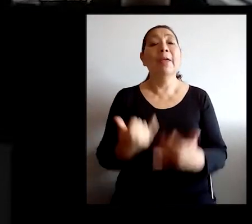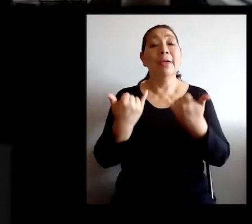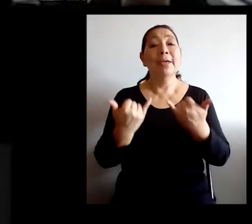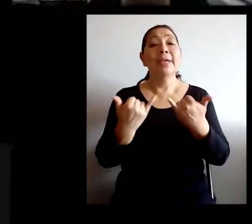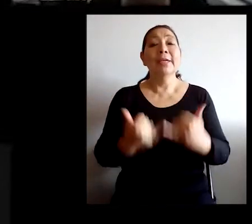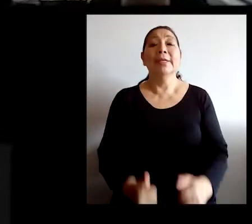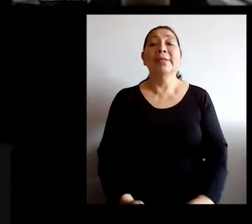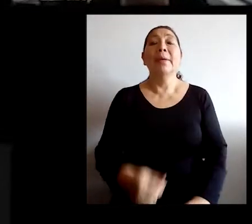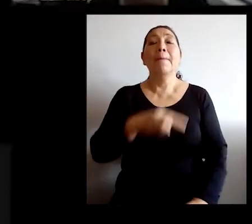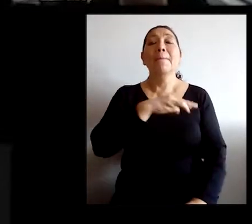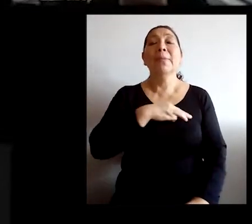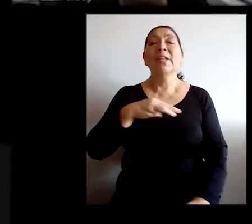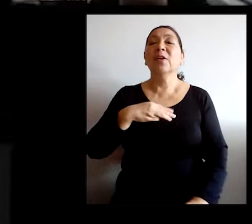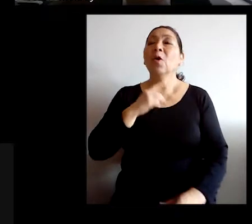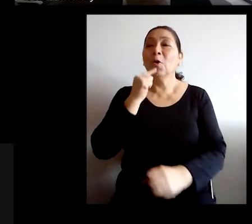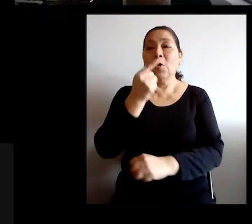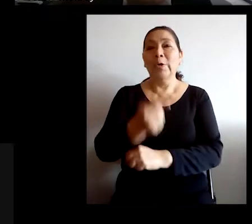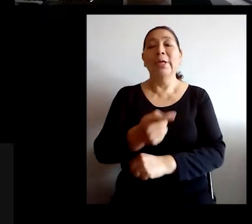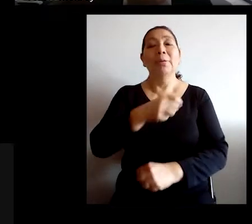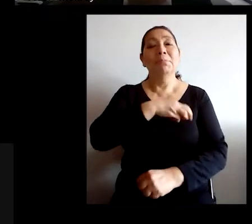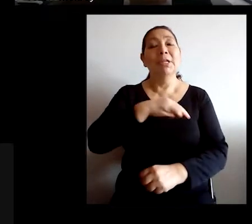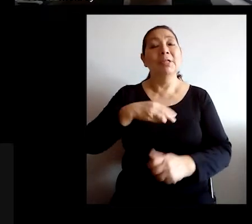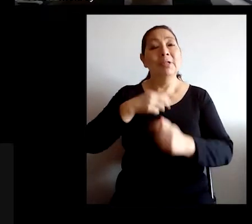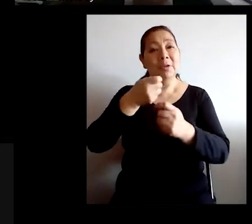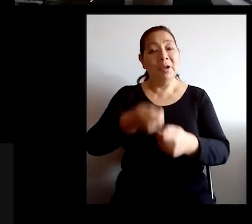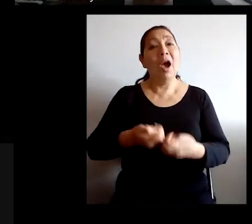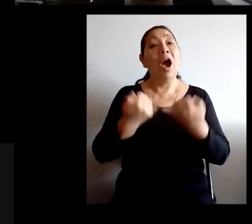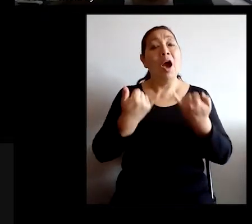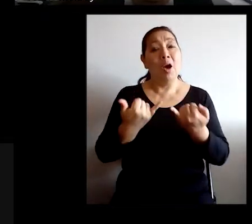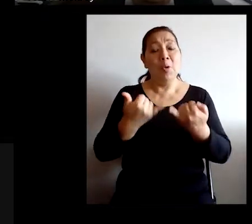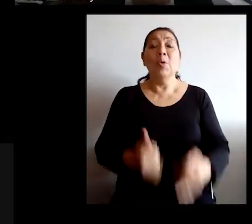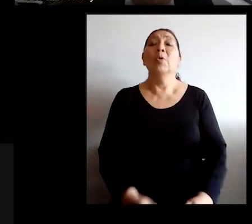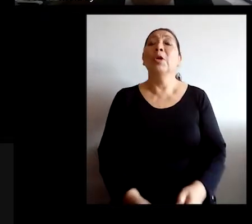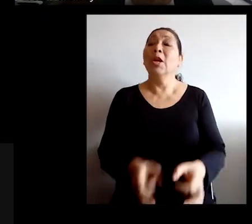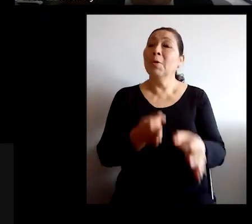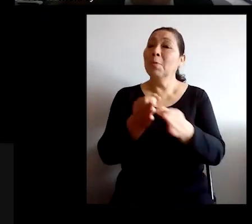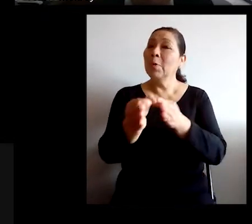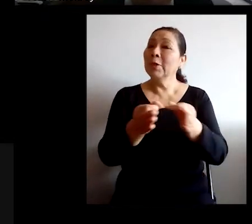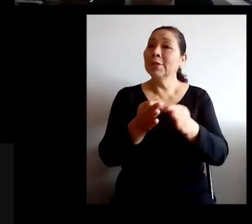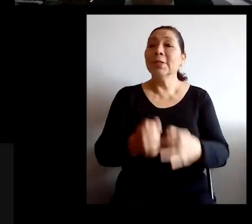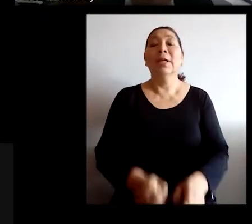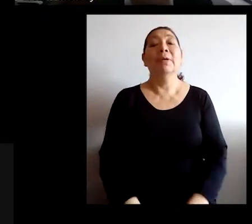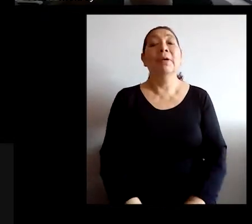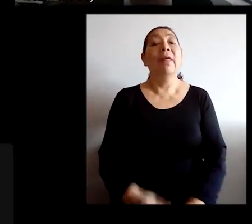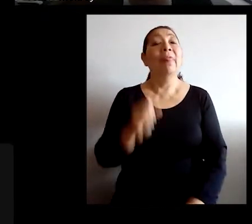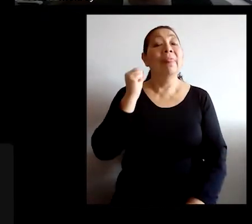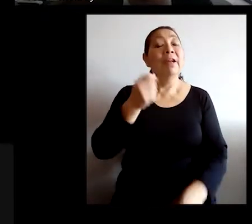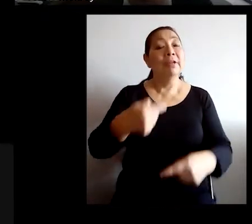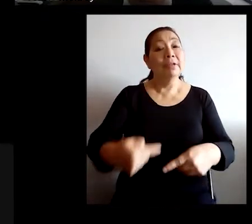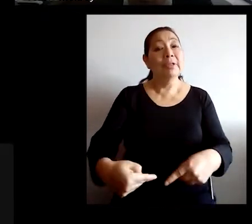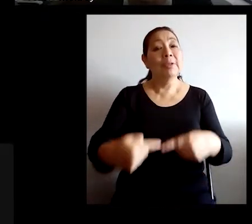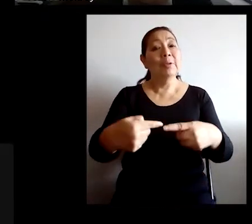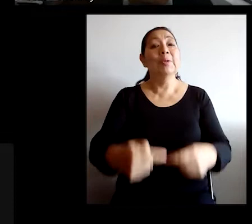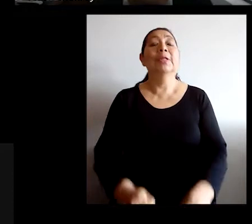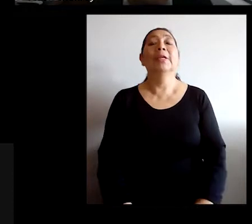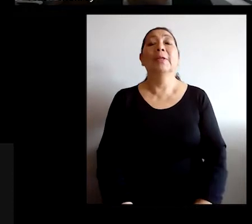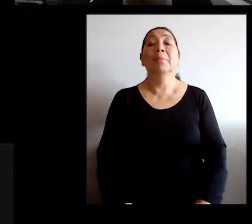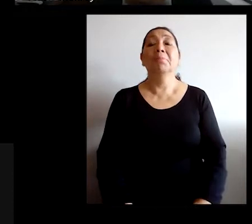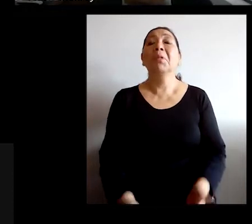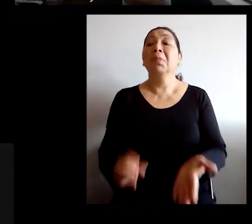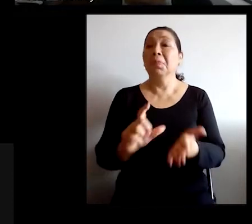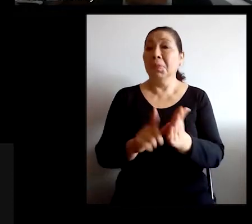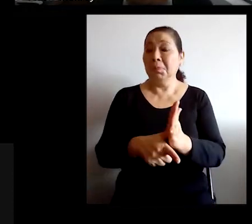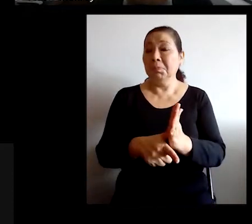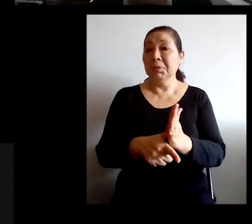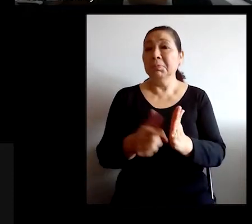caso es el Ministerio de Agricultura. Voy a pasar a describir los hechos y el derecho discutido e